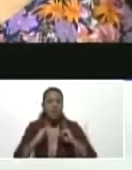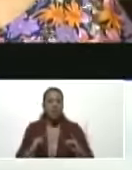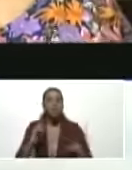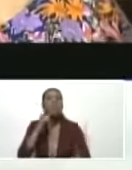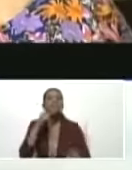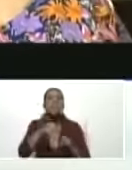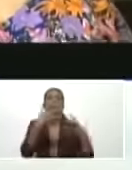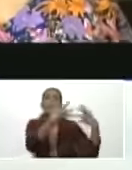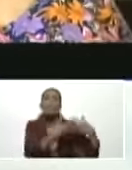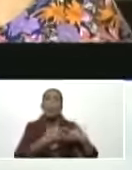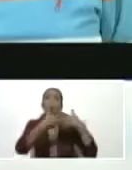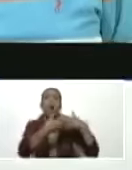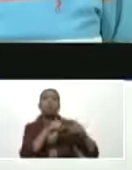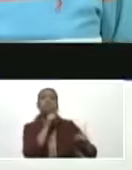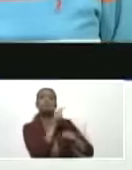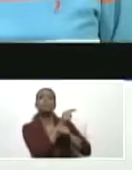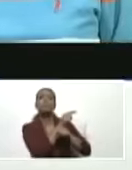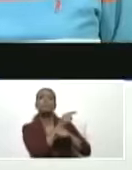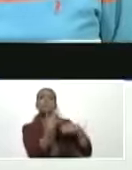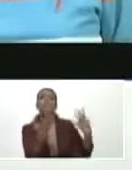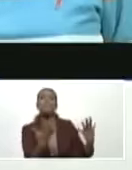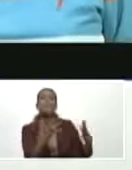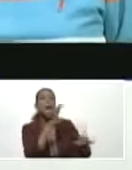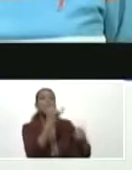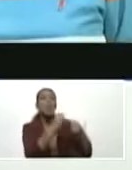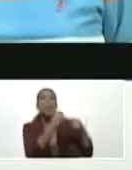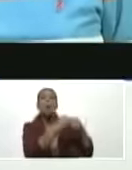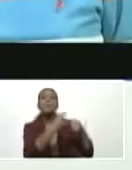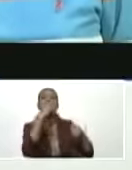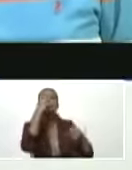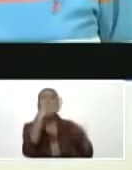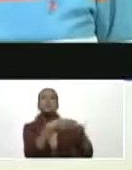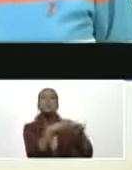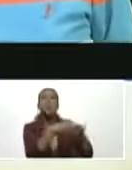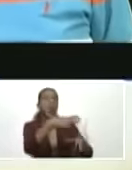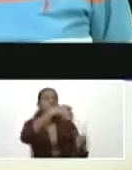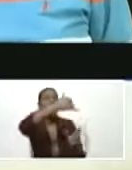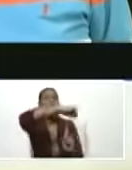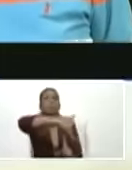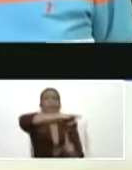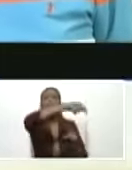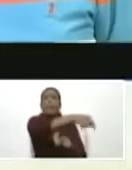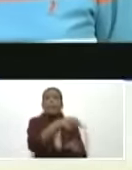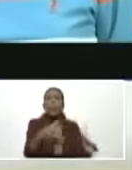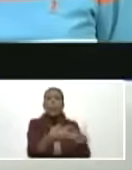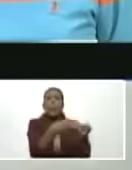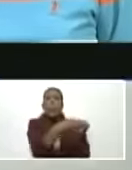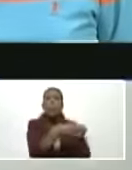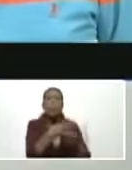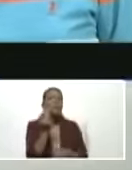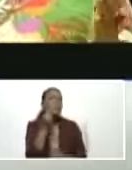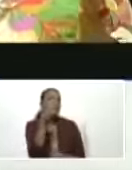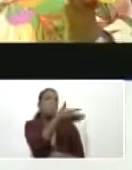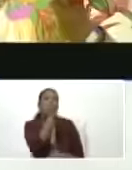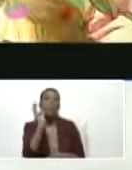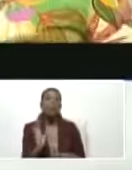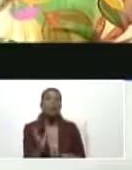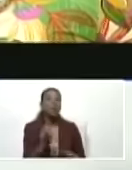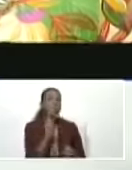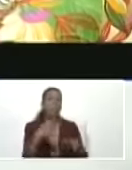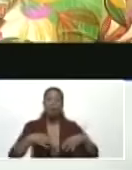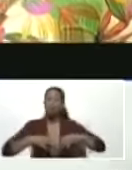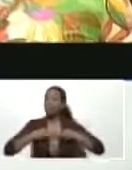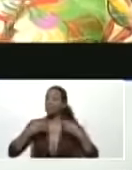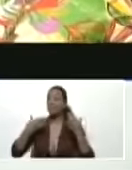digamos al Imperio Norteamericano, a sus apellidos, a sus títeres y a sus patarucos, no se